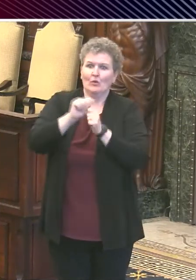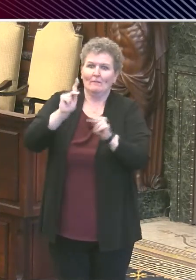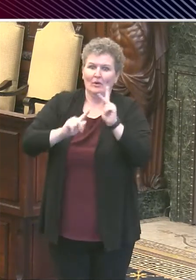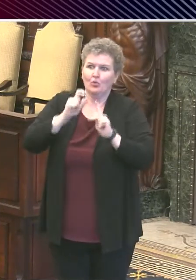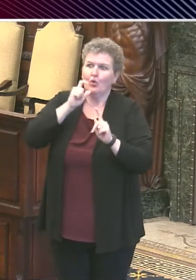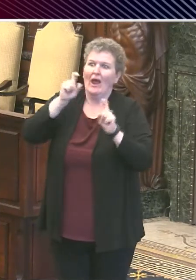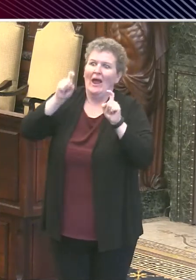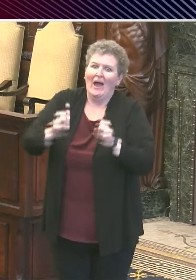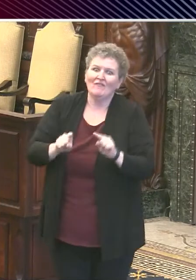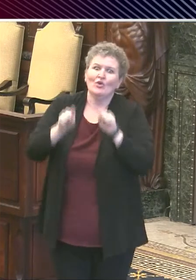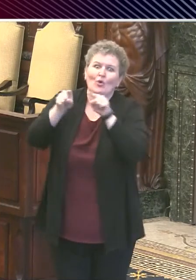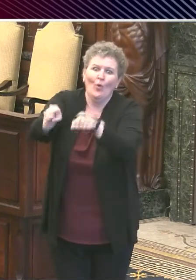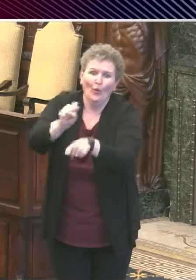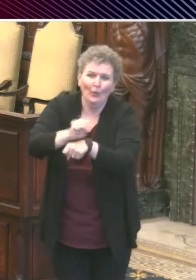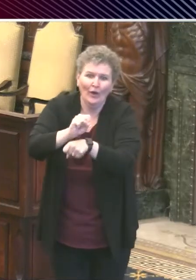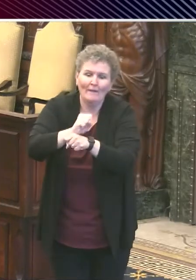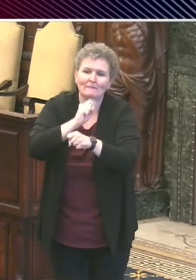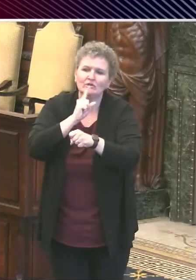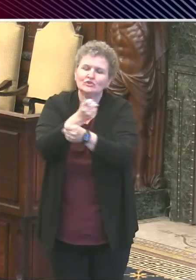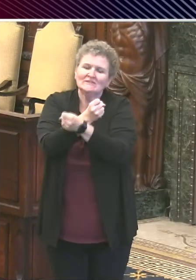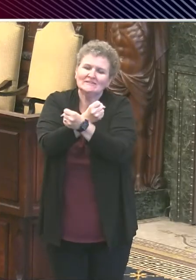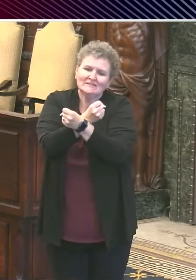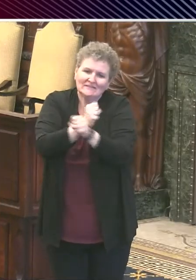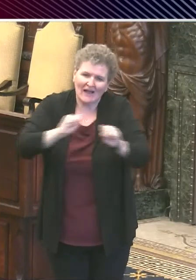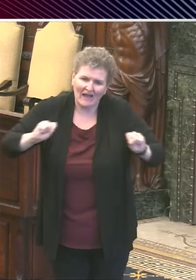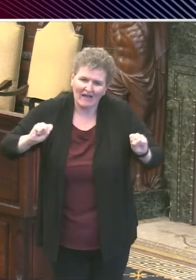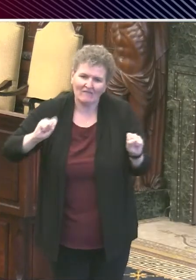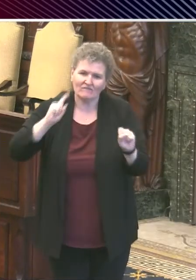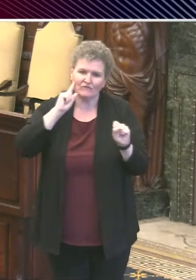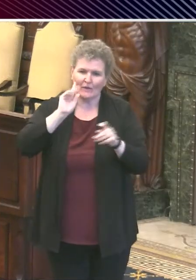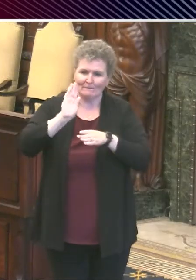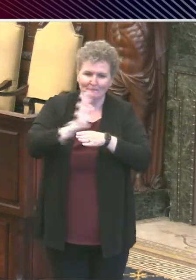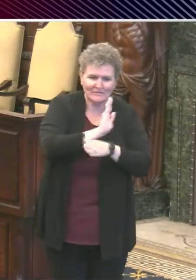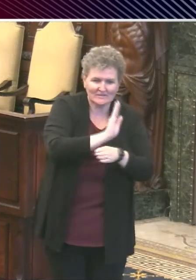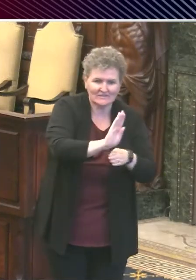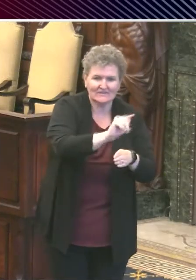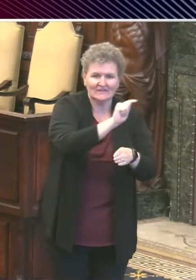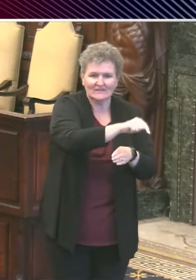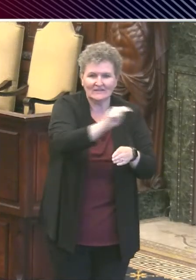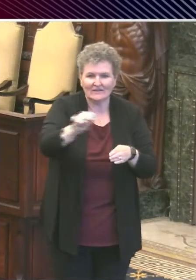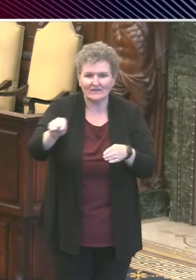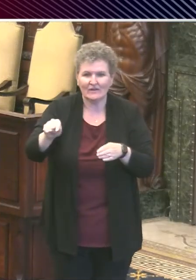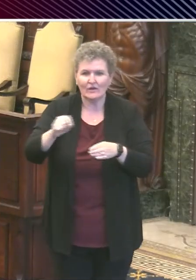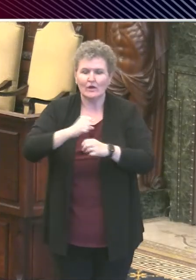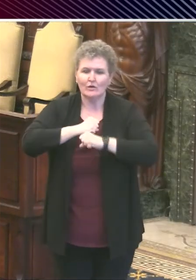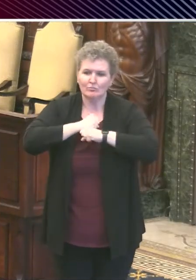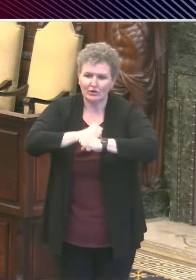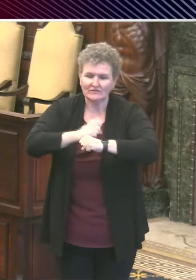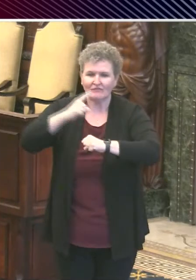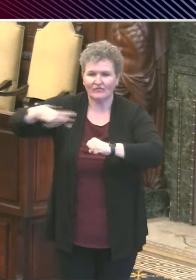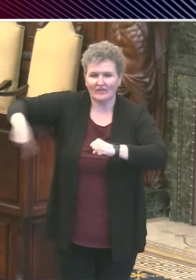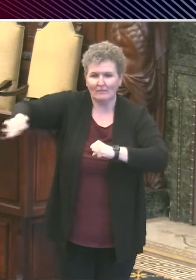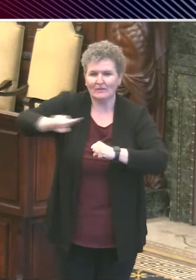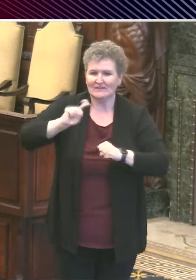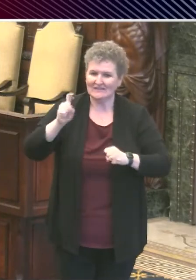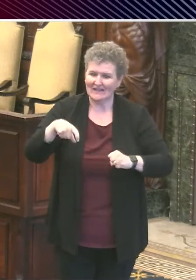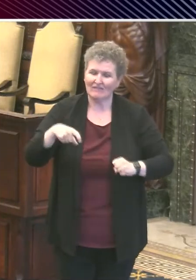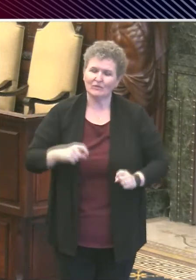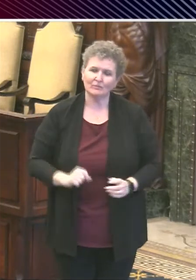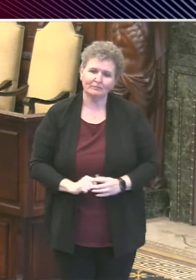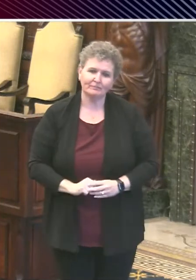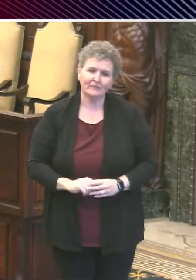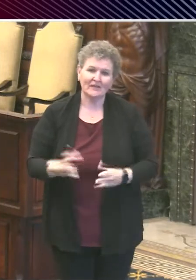our safety precautions for businesses, and those safety precautions for businesses should protect the essential workers, including